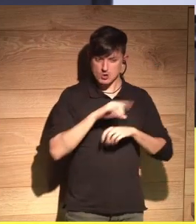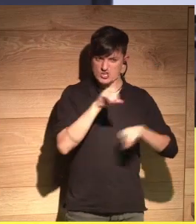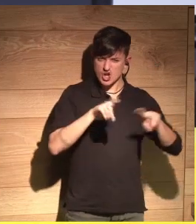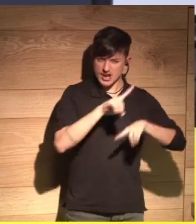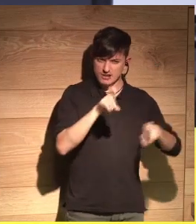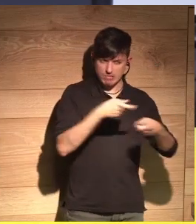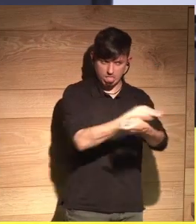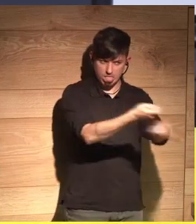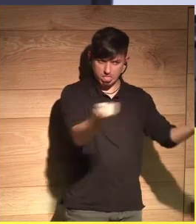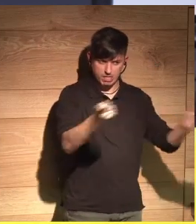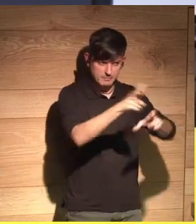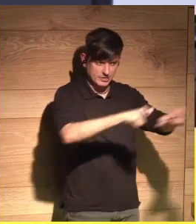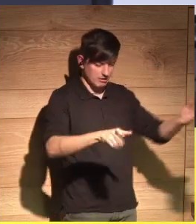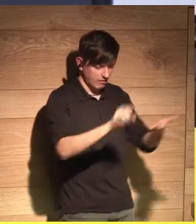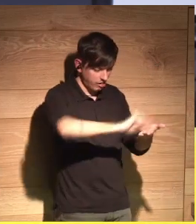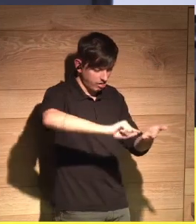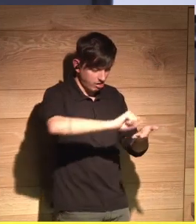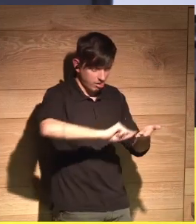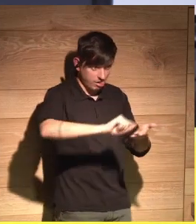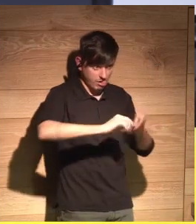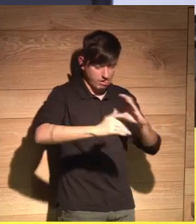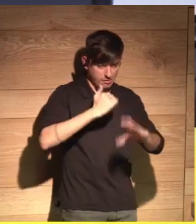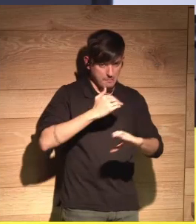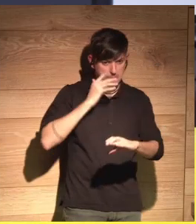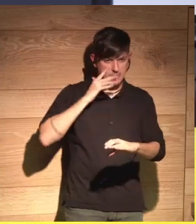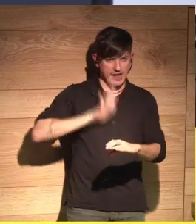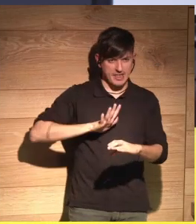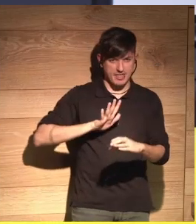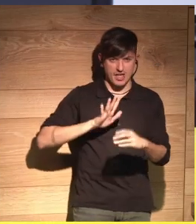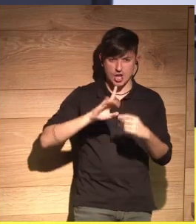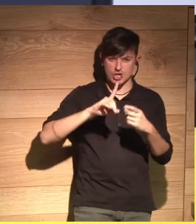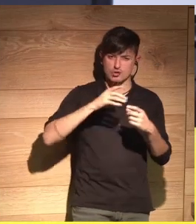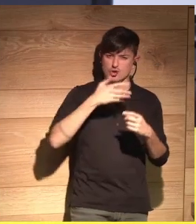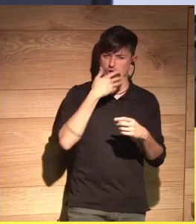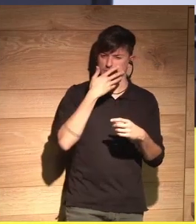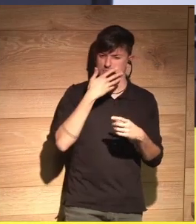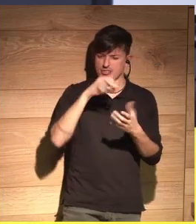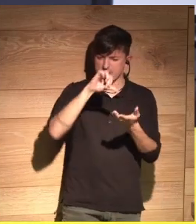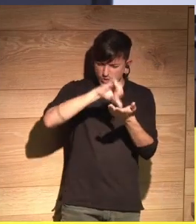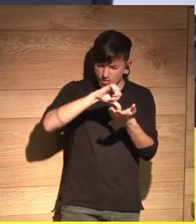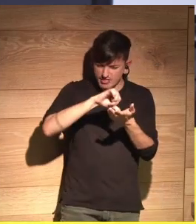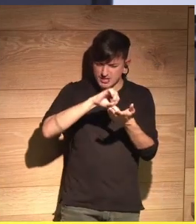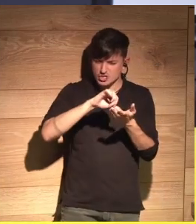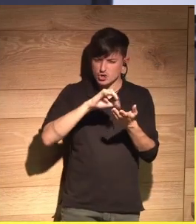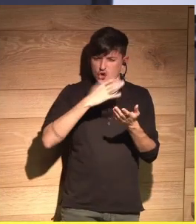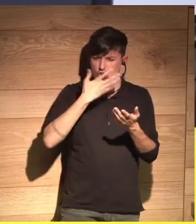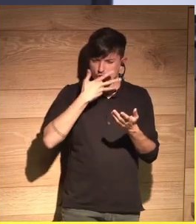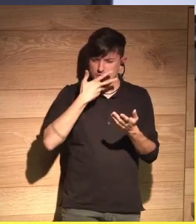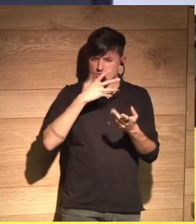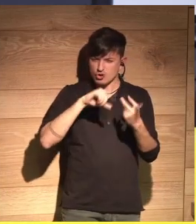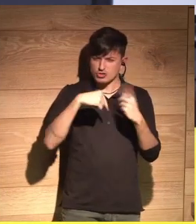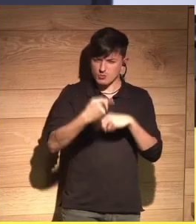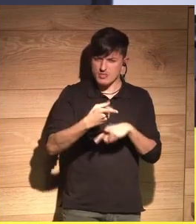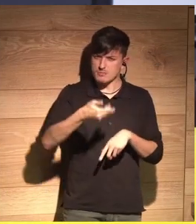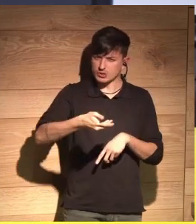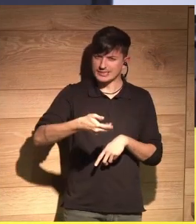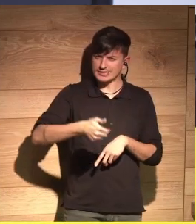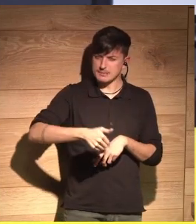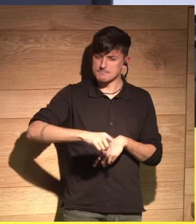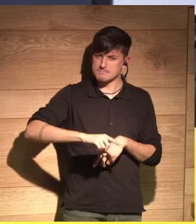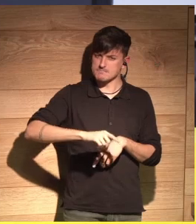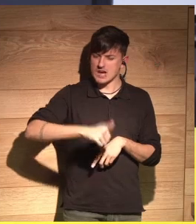el conocimiento de las consecuencias que pueden tener las ciudades y en las ciudades es más importante entonces una pequeña anécdota